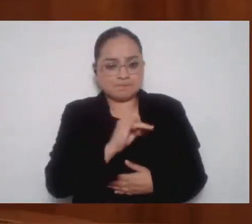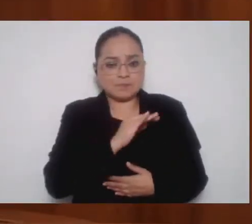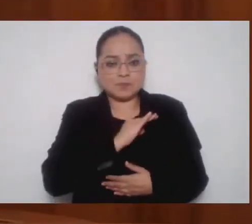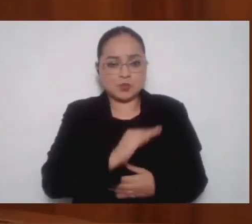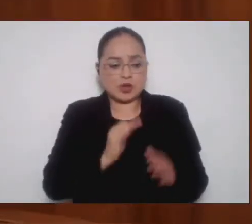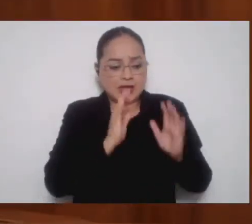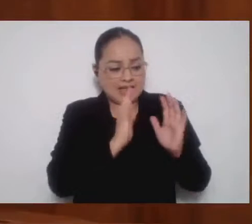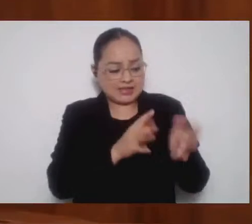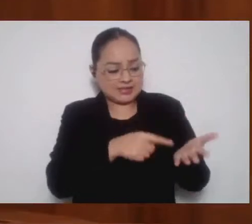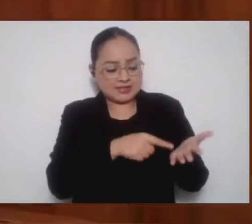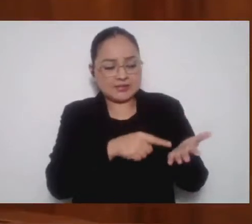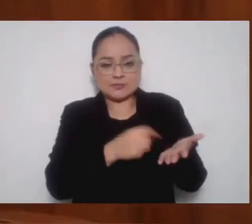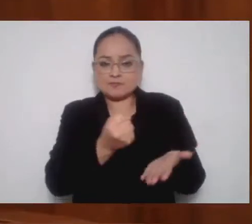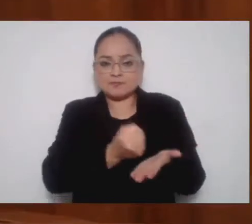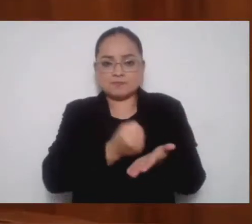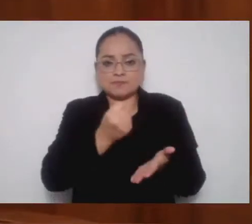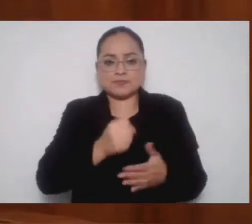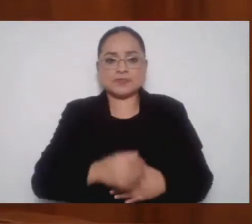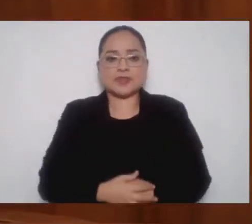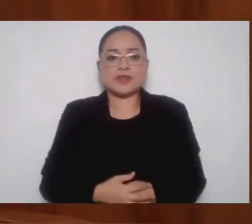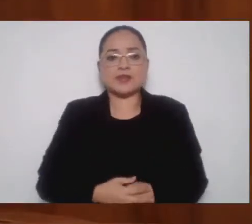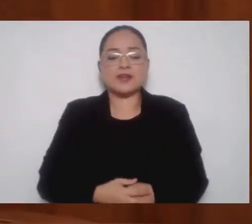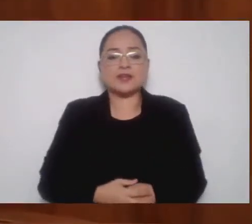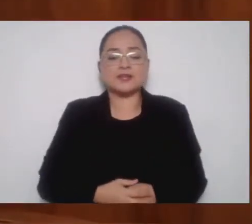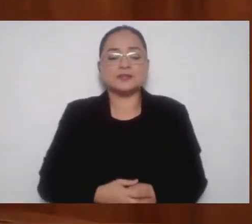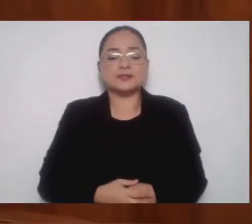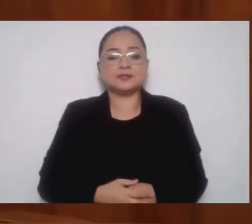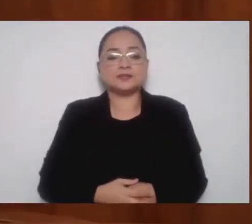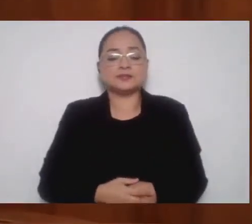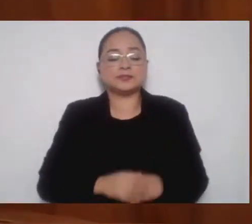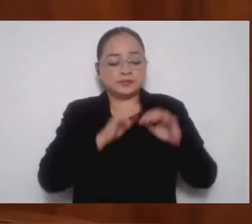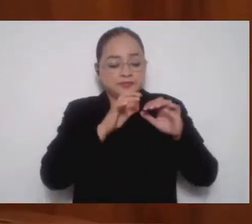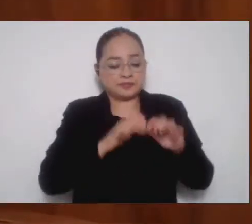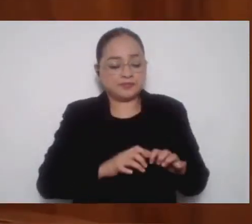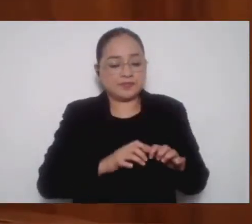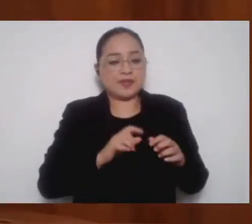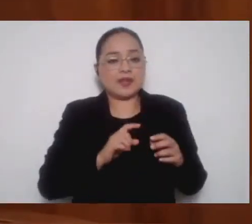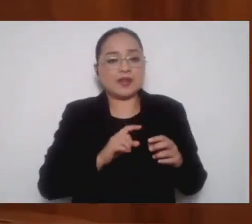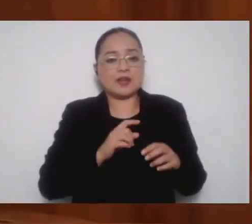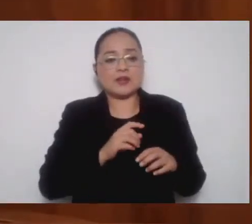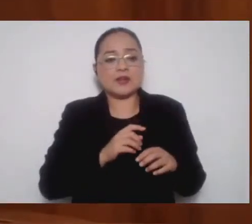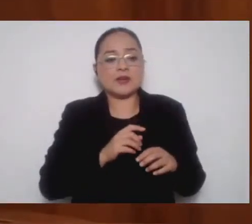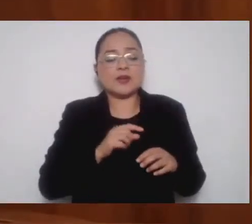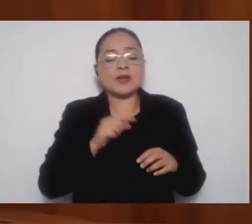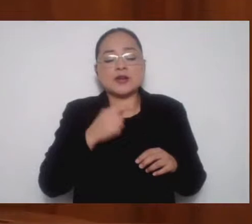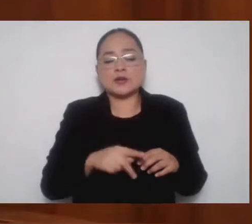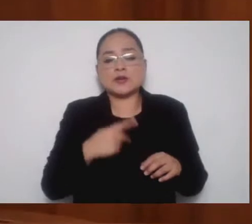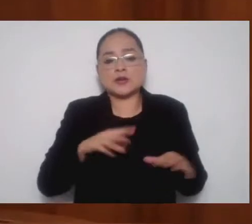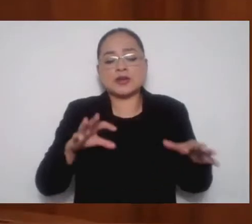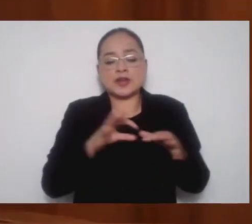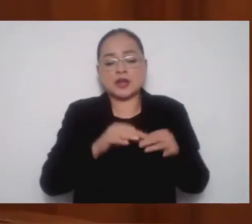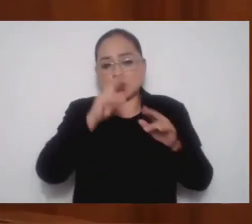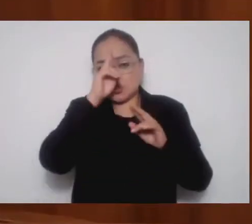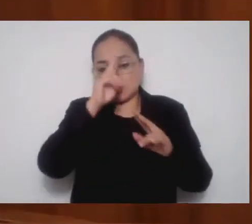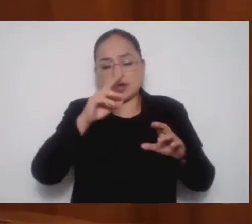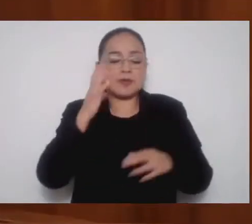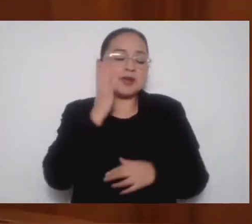se apruebe en sus términos. Decreto número de la